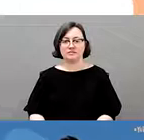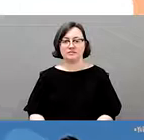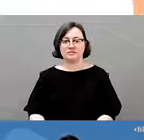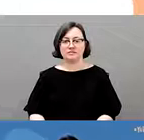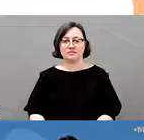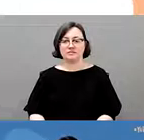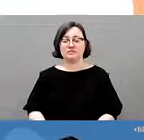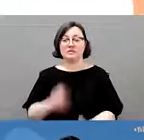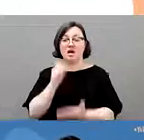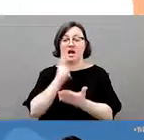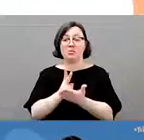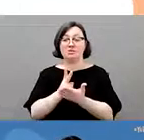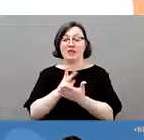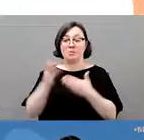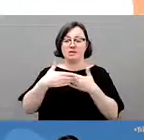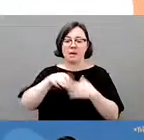Apostar por puertas correderas.